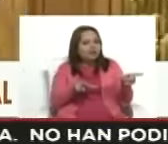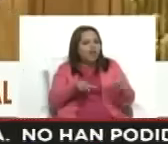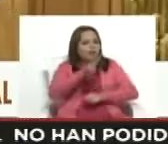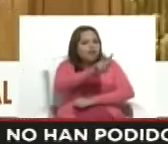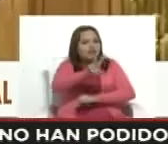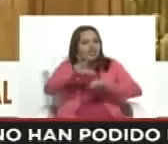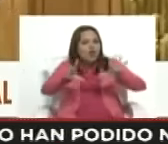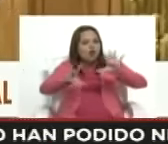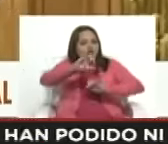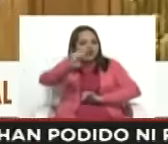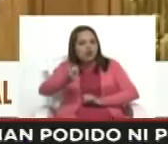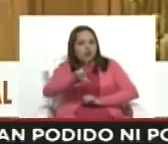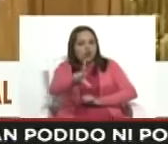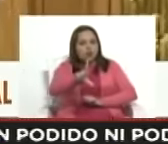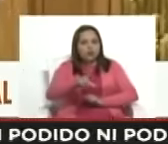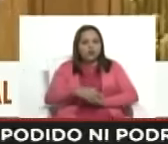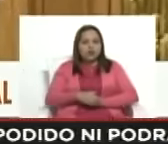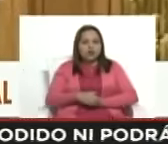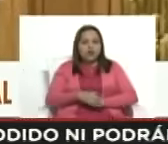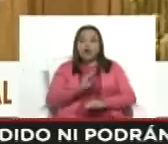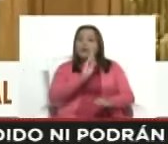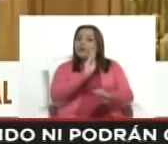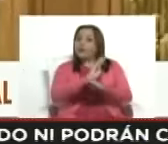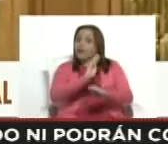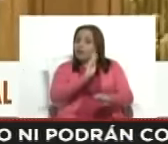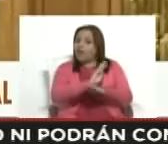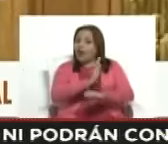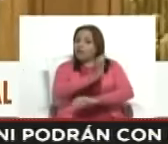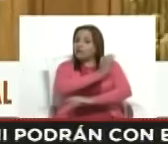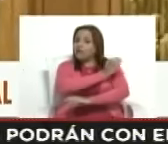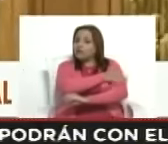28 de julio, cuidado señores de la oposición,